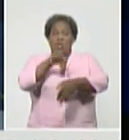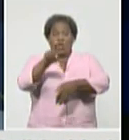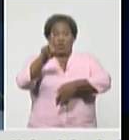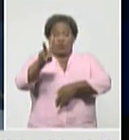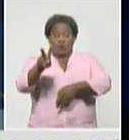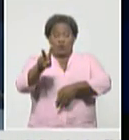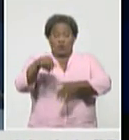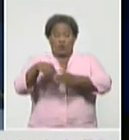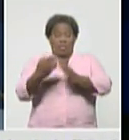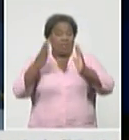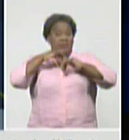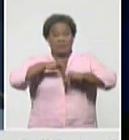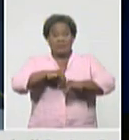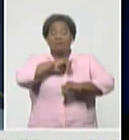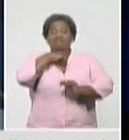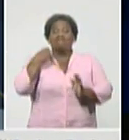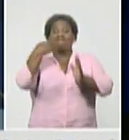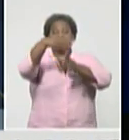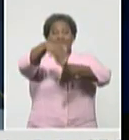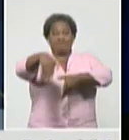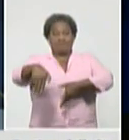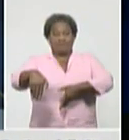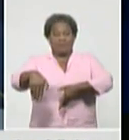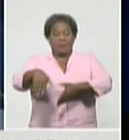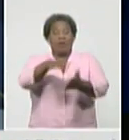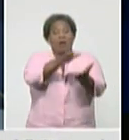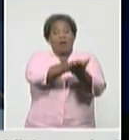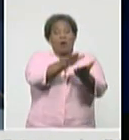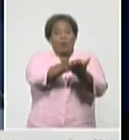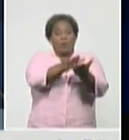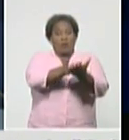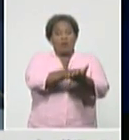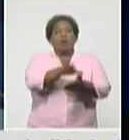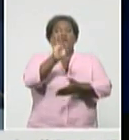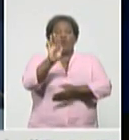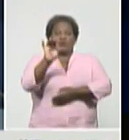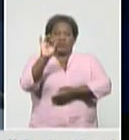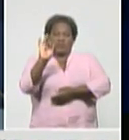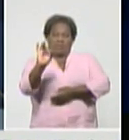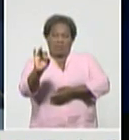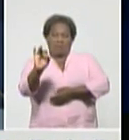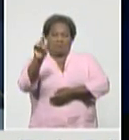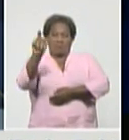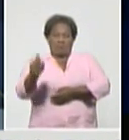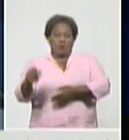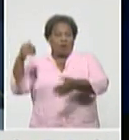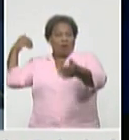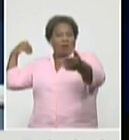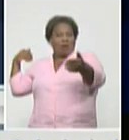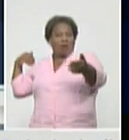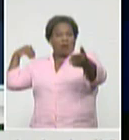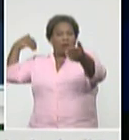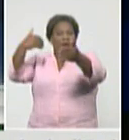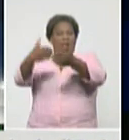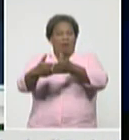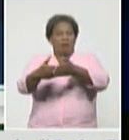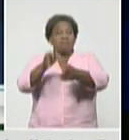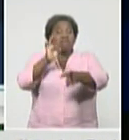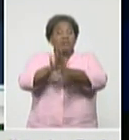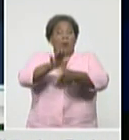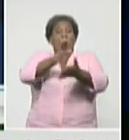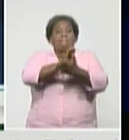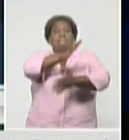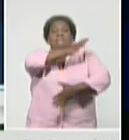fallecidos. No obstante, se acumulan 87 fallecidos en toda la pandemia en